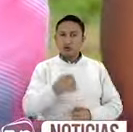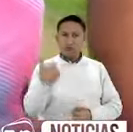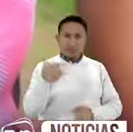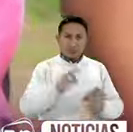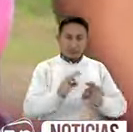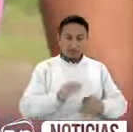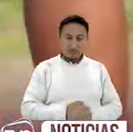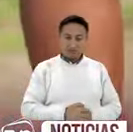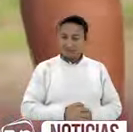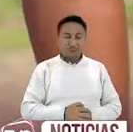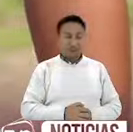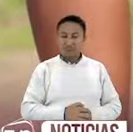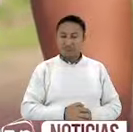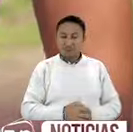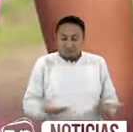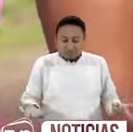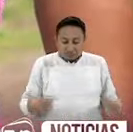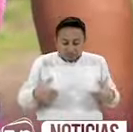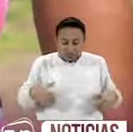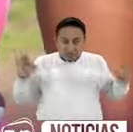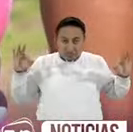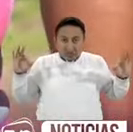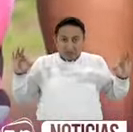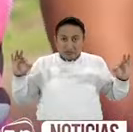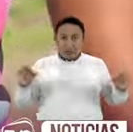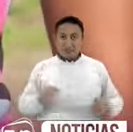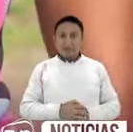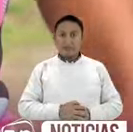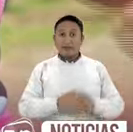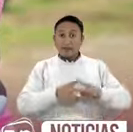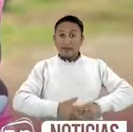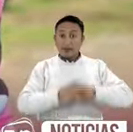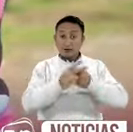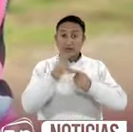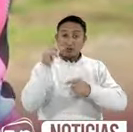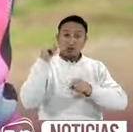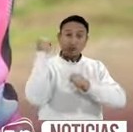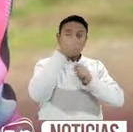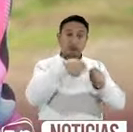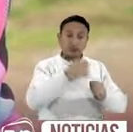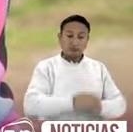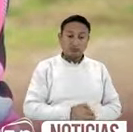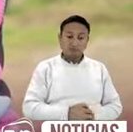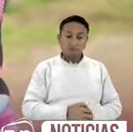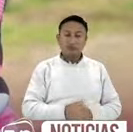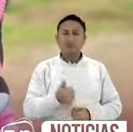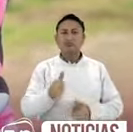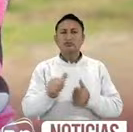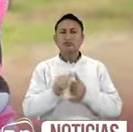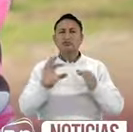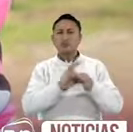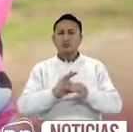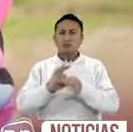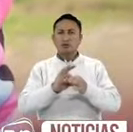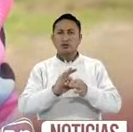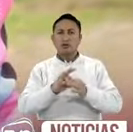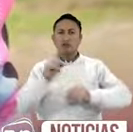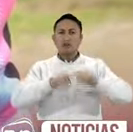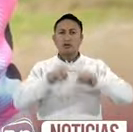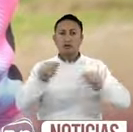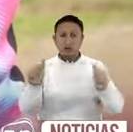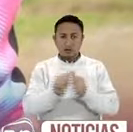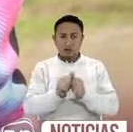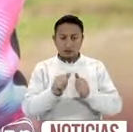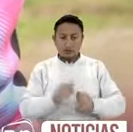nada? No, nosotros no. Andamos limpiamente. No, estábamos recién cogiendo carnada para ir a pescar. ¿Algún otro compañero cerca por allí? Sí, unos amigos estaban por ahí,